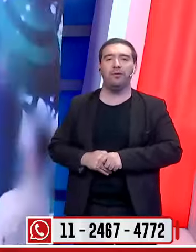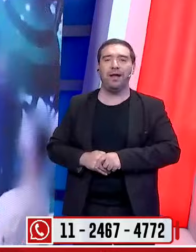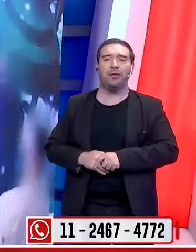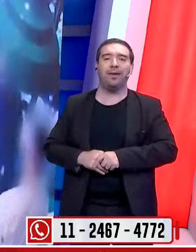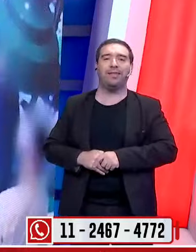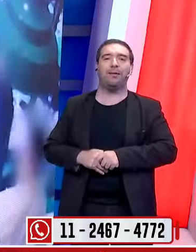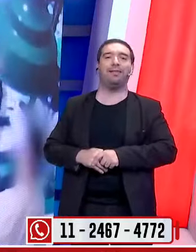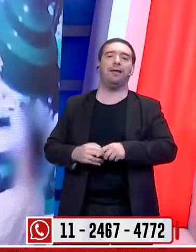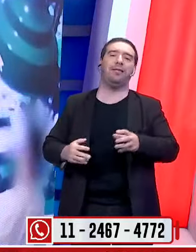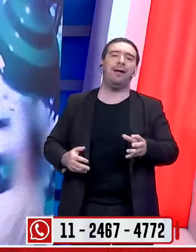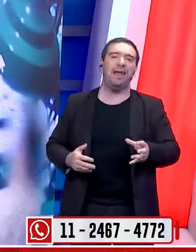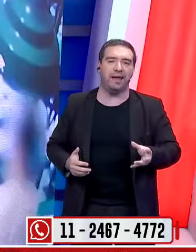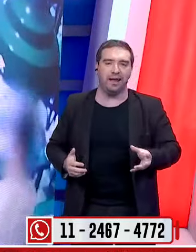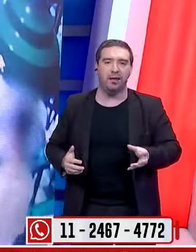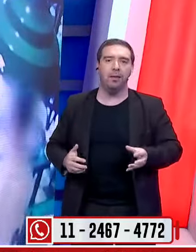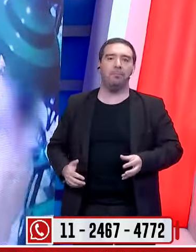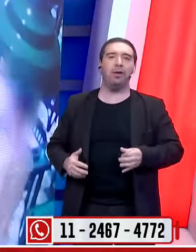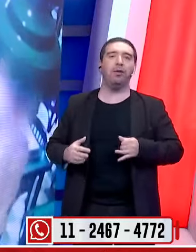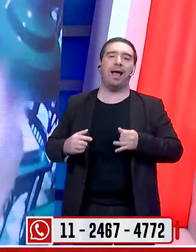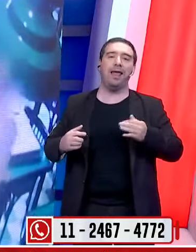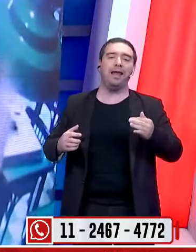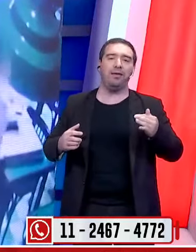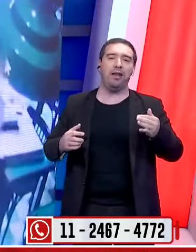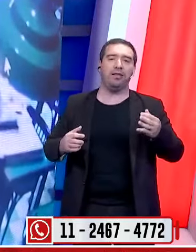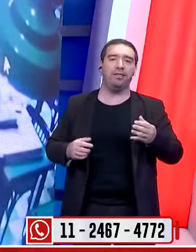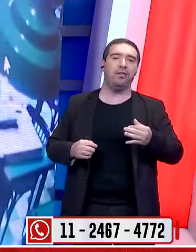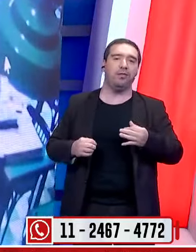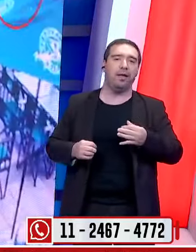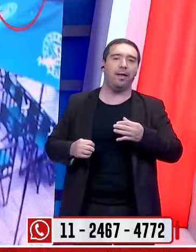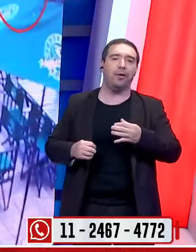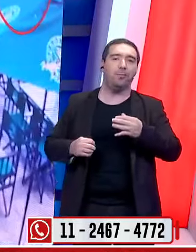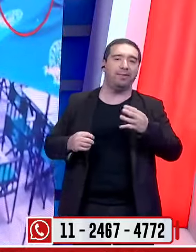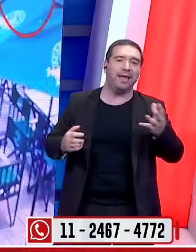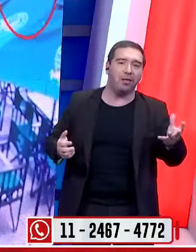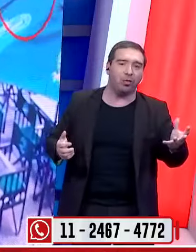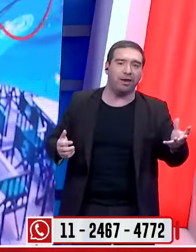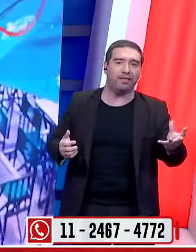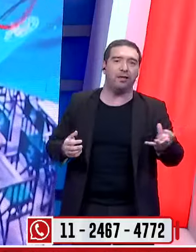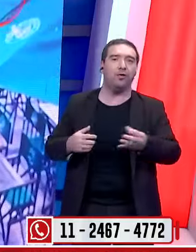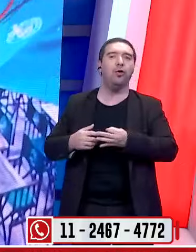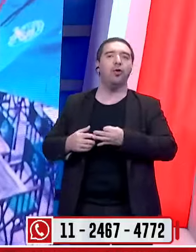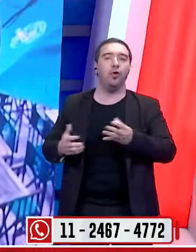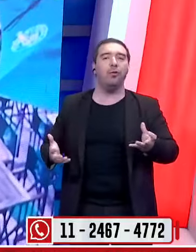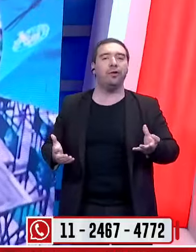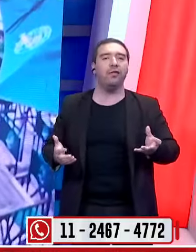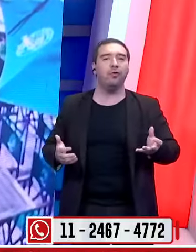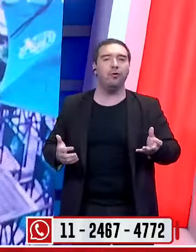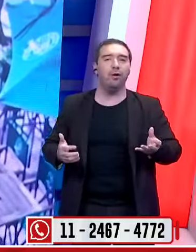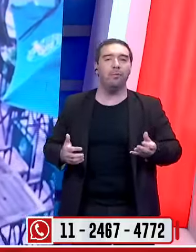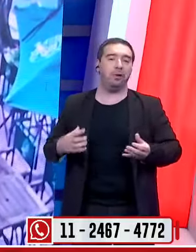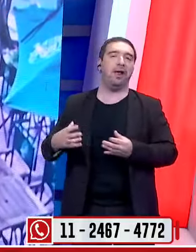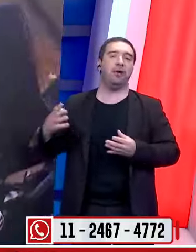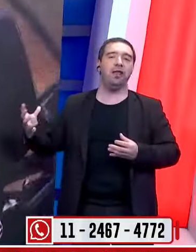a justificar. No es que estaba alegre. Pero alegre, digo, en el sentido de copeteado, si querés decirlo. Sí. No